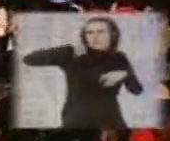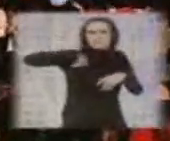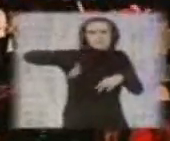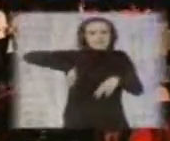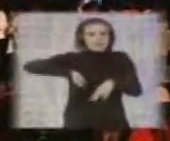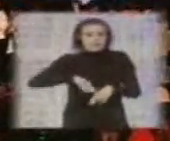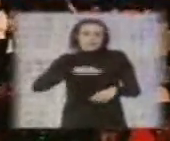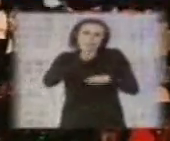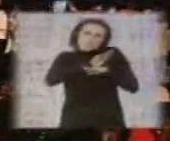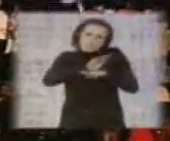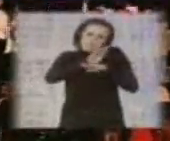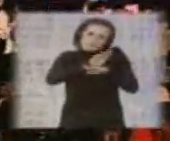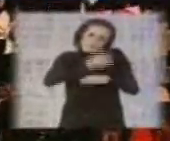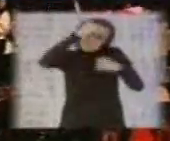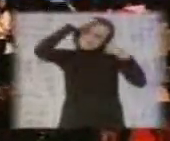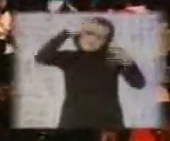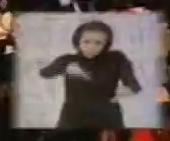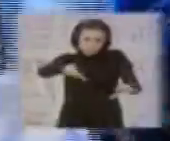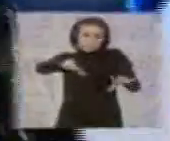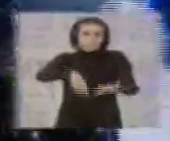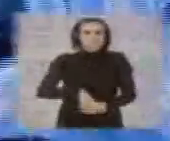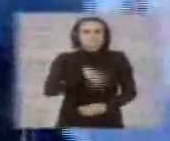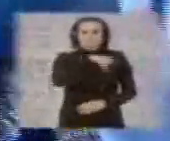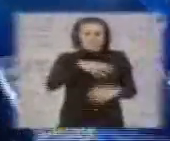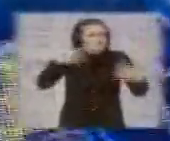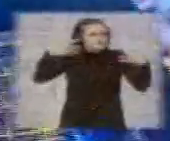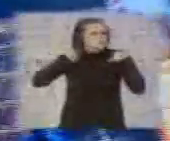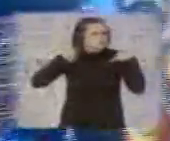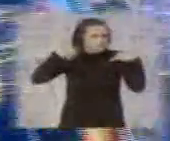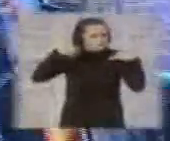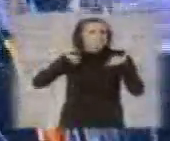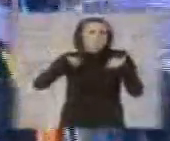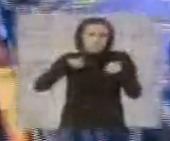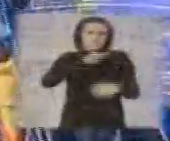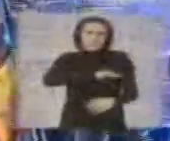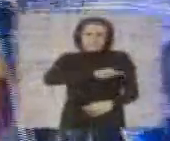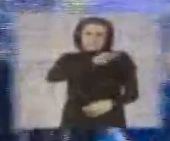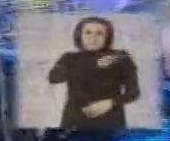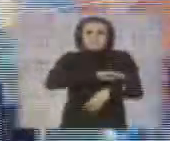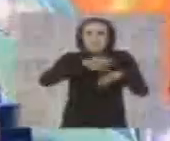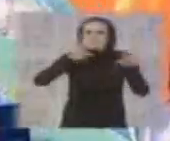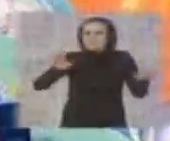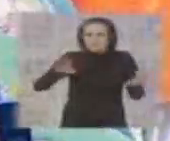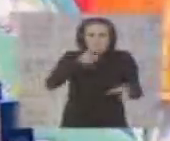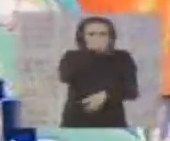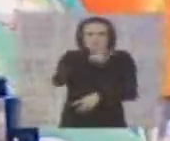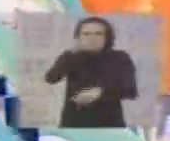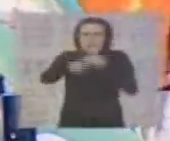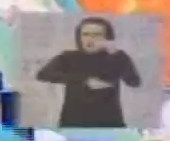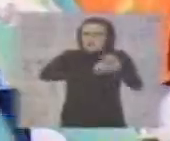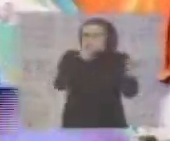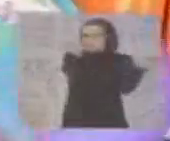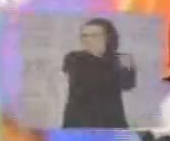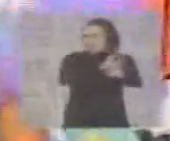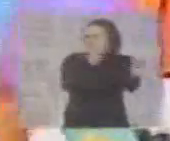empiecen a cuidar. Mucho ha sufrido ya y nadie hace nada, pero